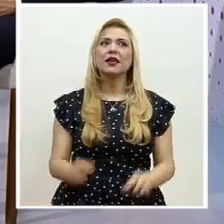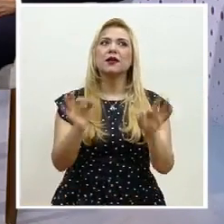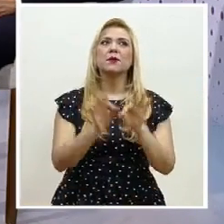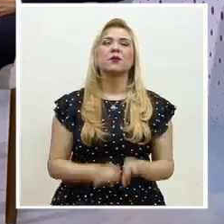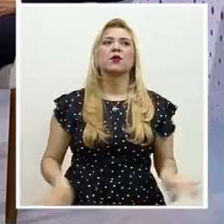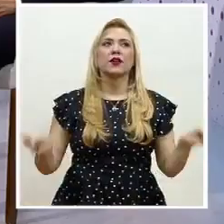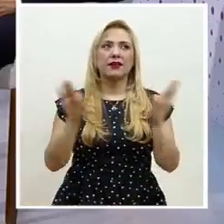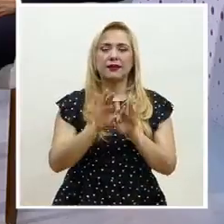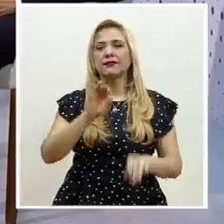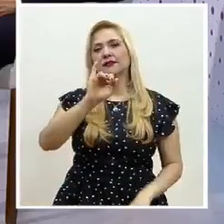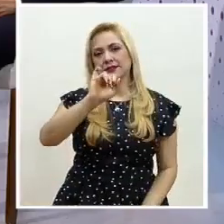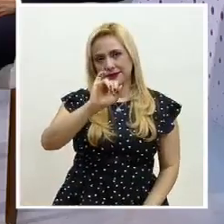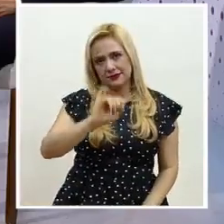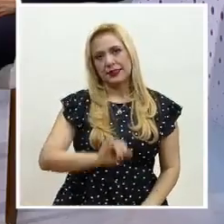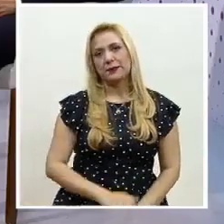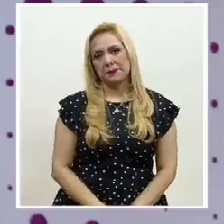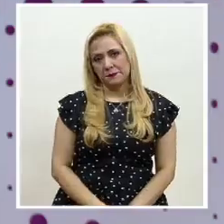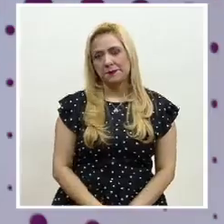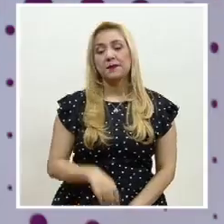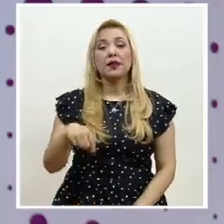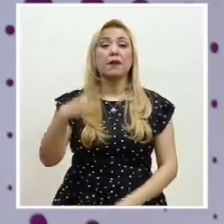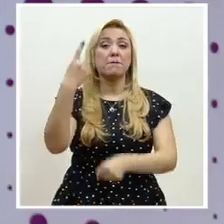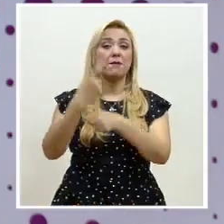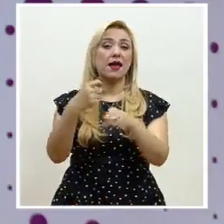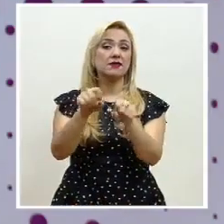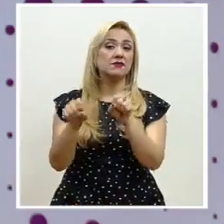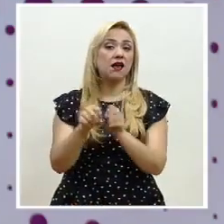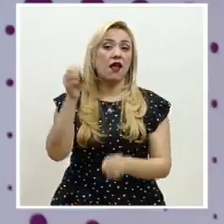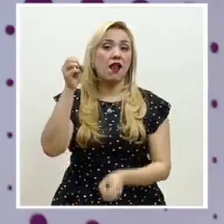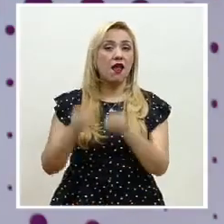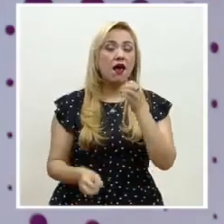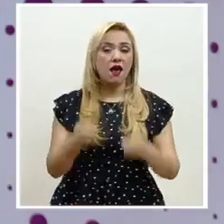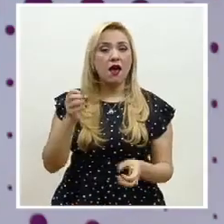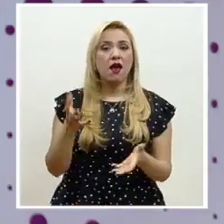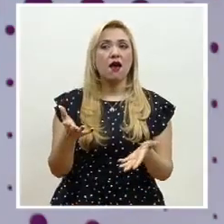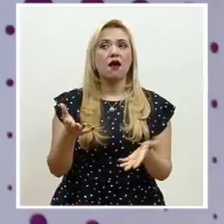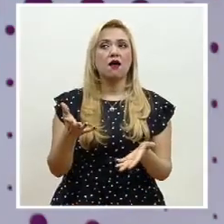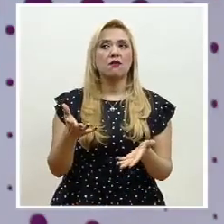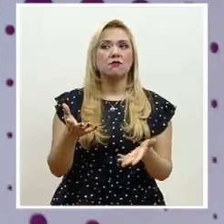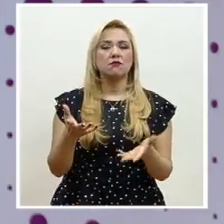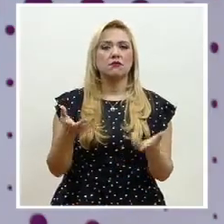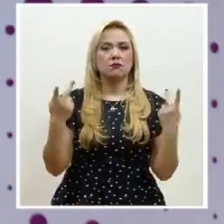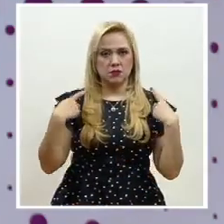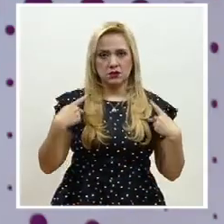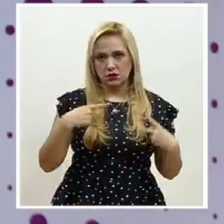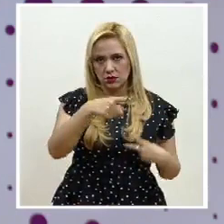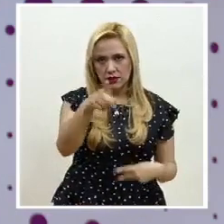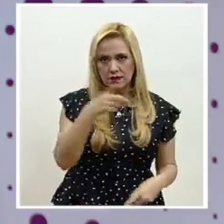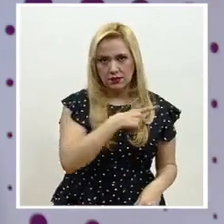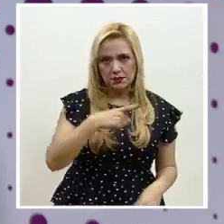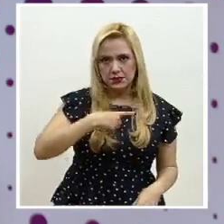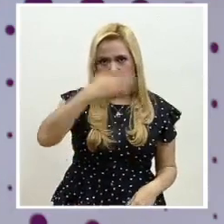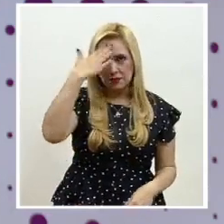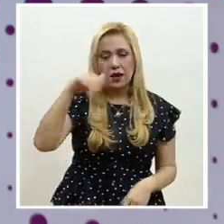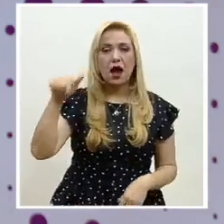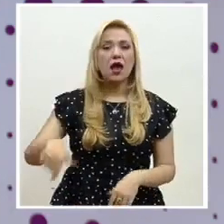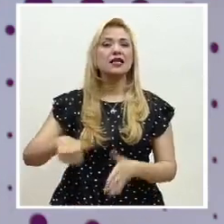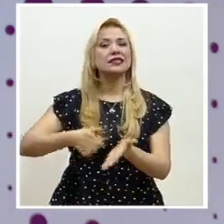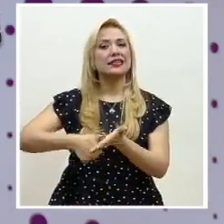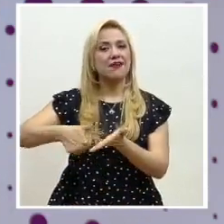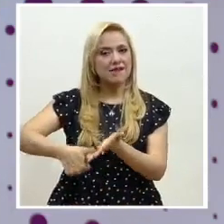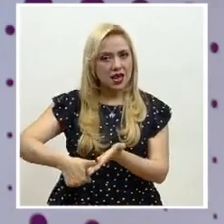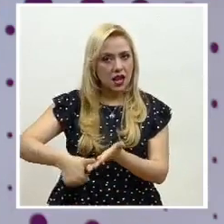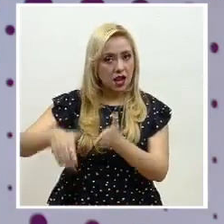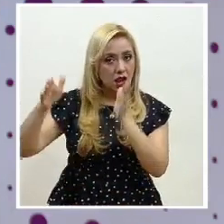Importante, sí, claro. En primera sala nos tocan, ¿no? La gente también debe saberlo, ¿no? Esencialmente temas civiles, todo